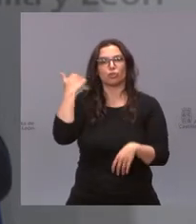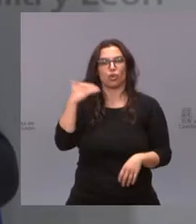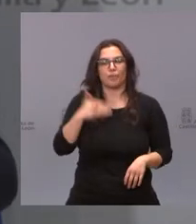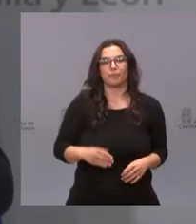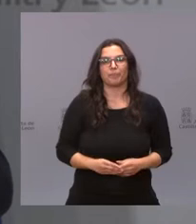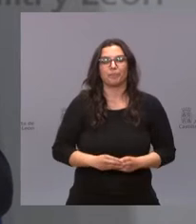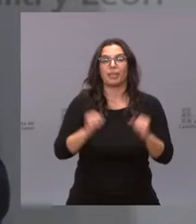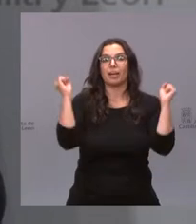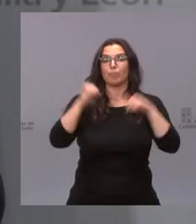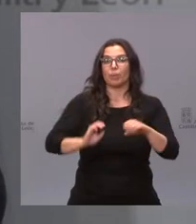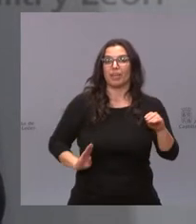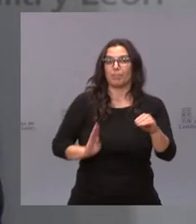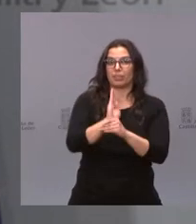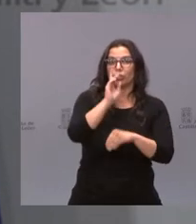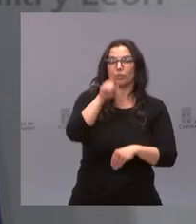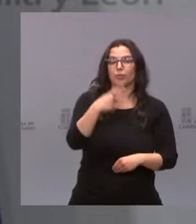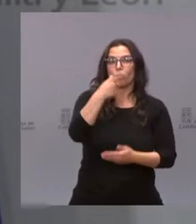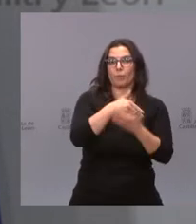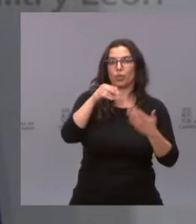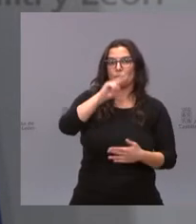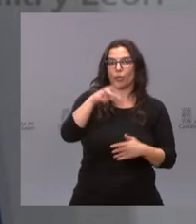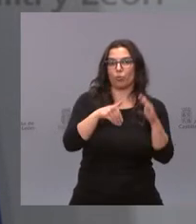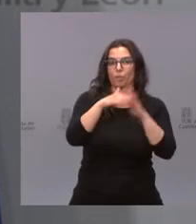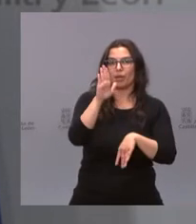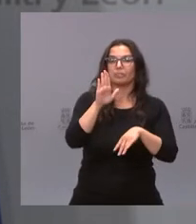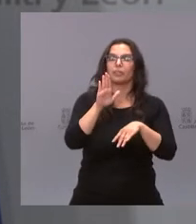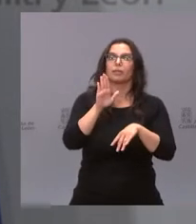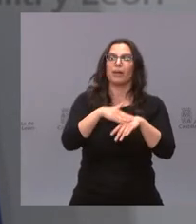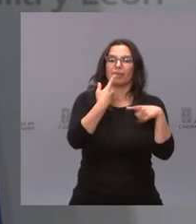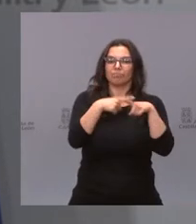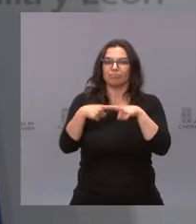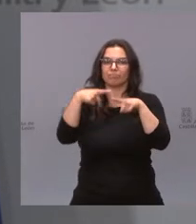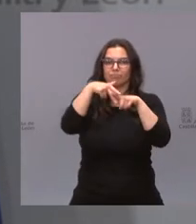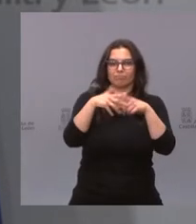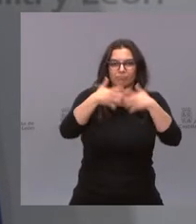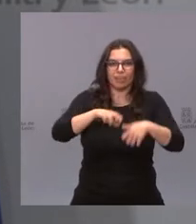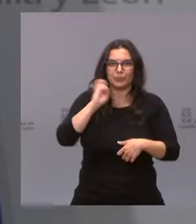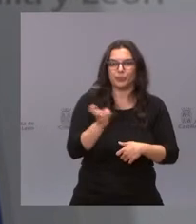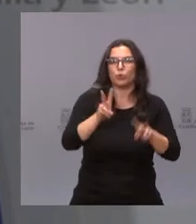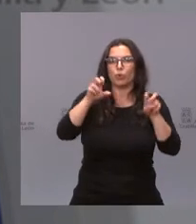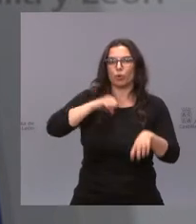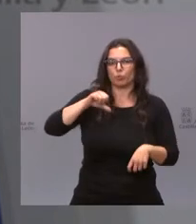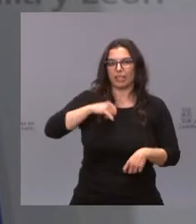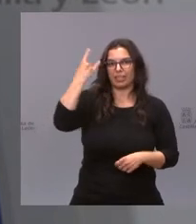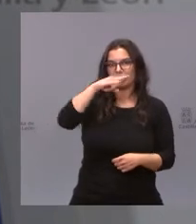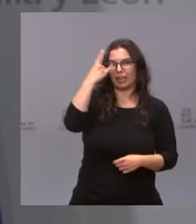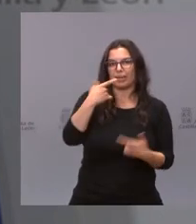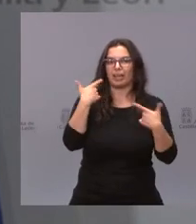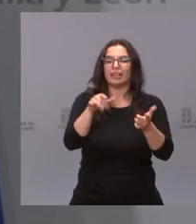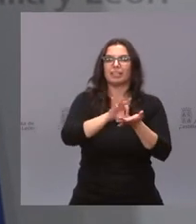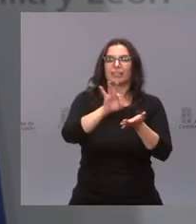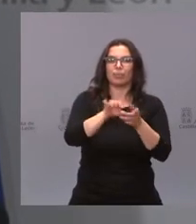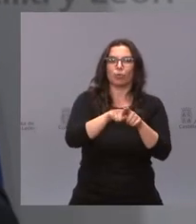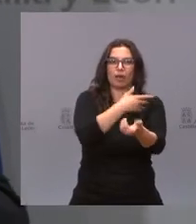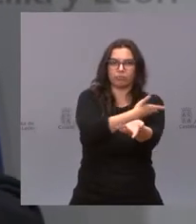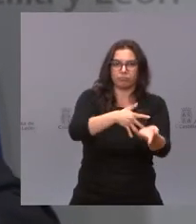Se aprueba una inversión también de más de 1 millón de euros en equipamiento para el nuevo hospital de Salamanca, para los servicios de transfusión y de